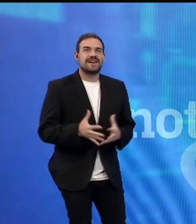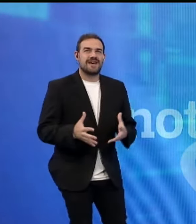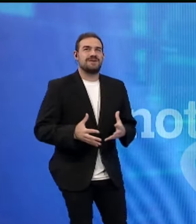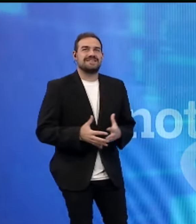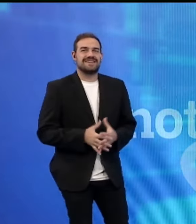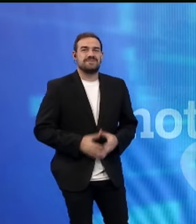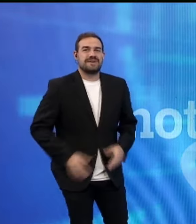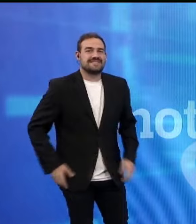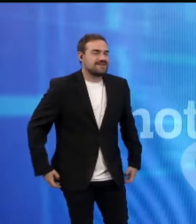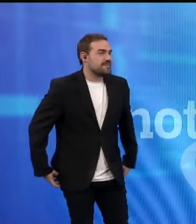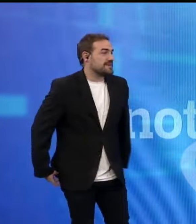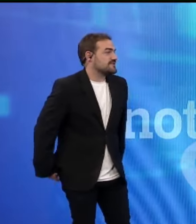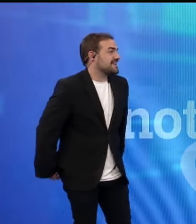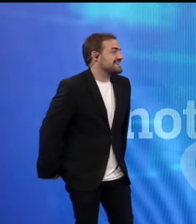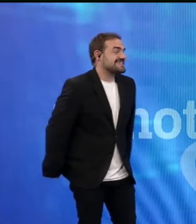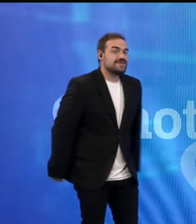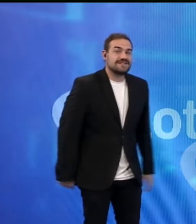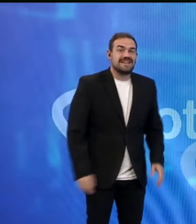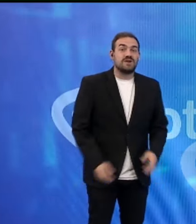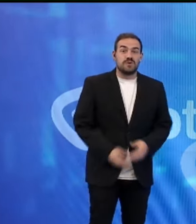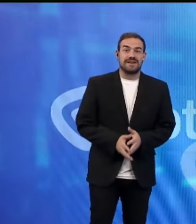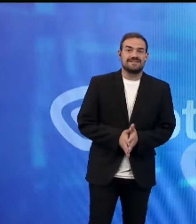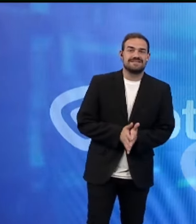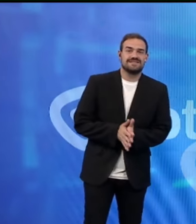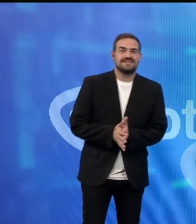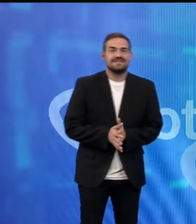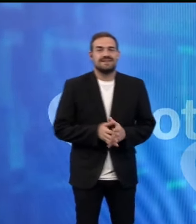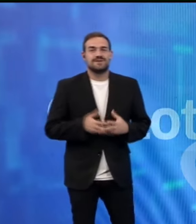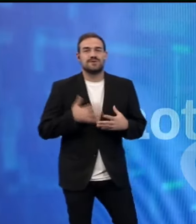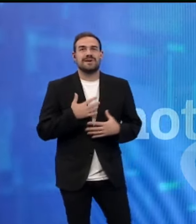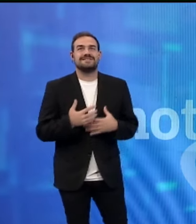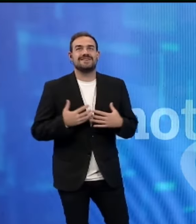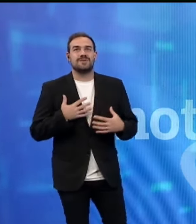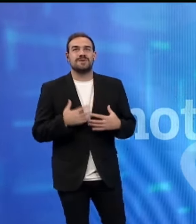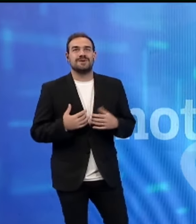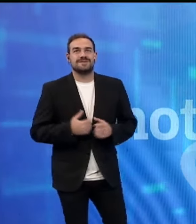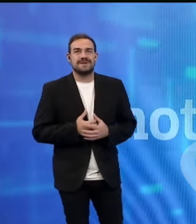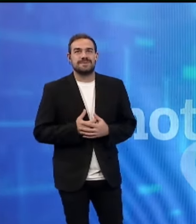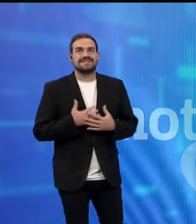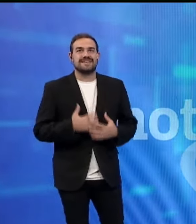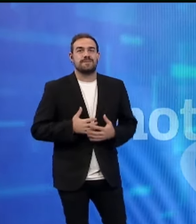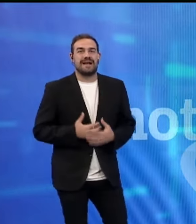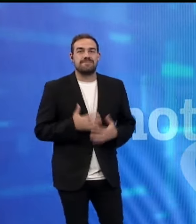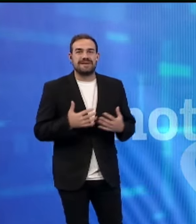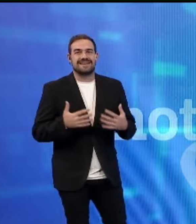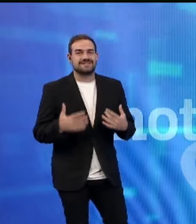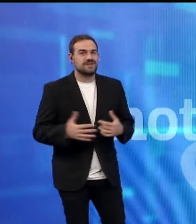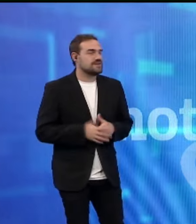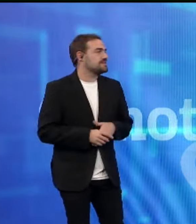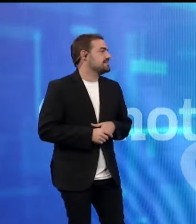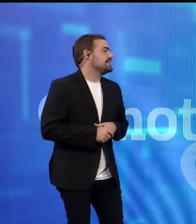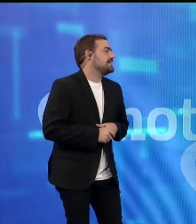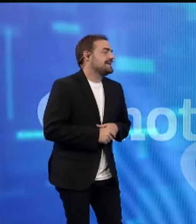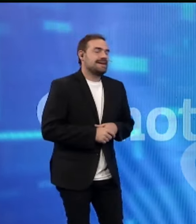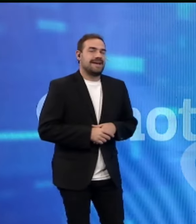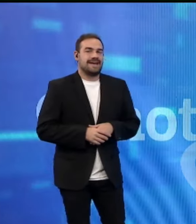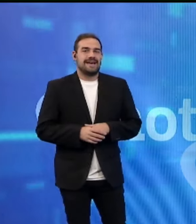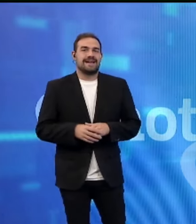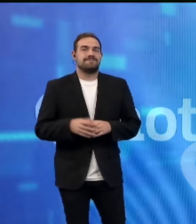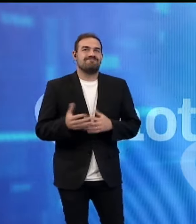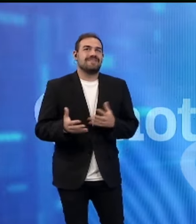algo raro antes de empezar, una persona deseando que sea lunes. No, por favor. Sí, tuve no sé así como una especie de palpitación. Ajá.